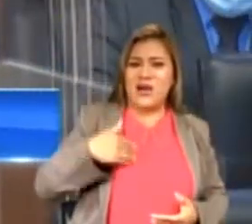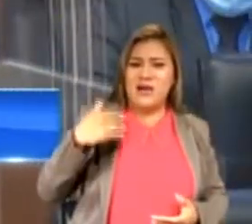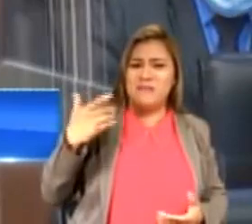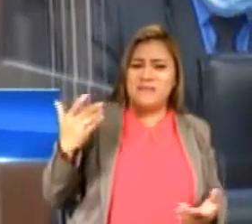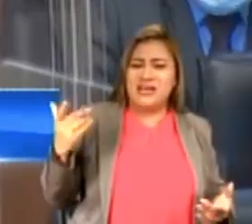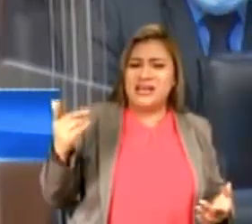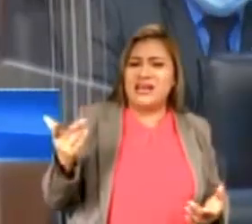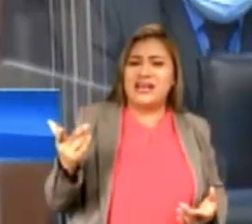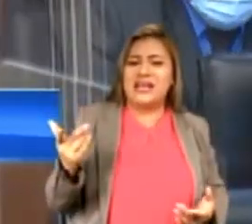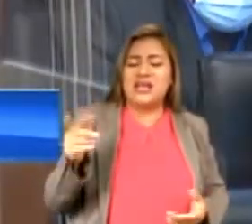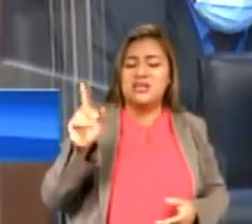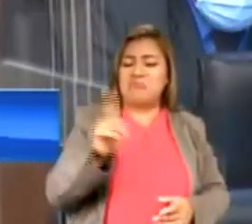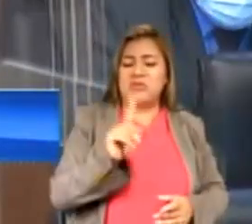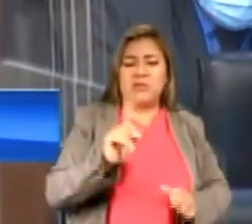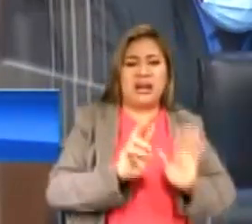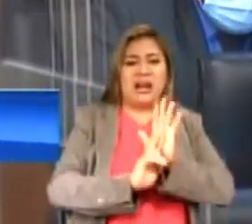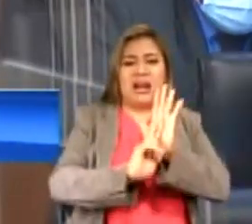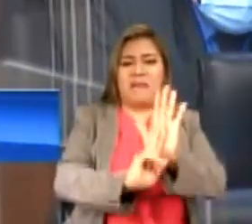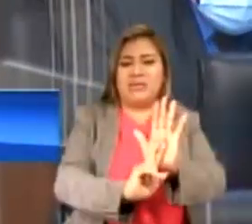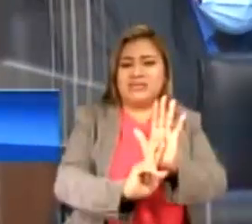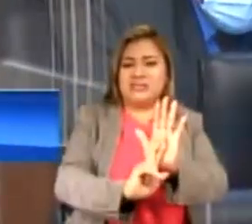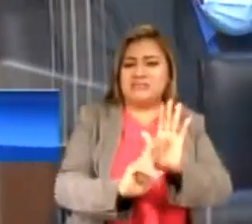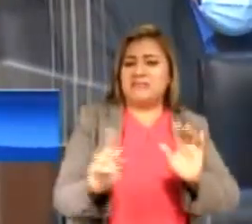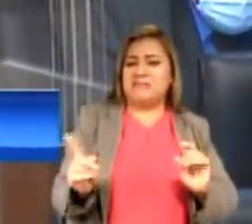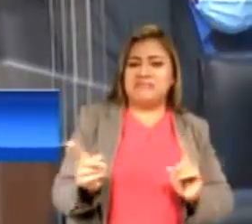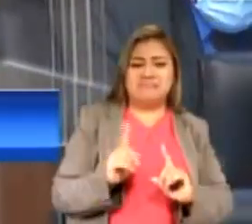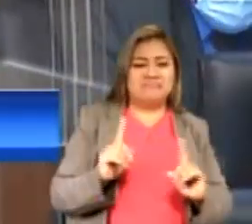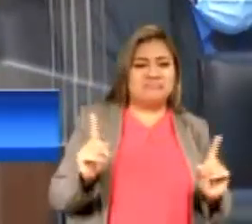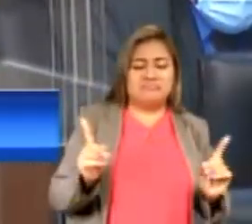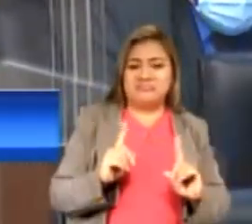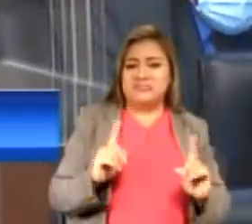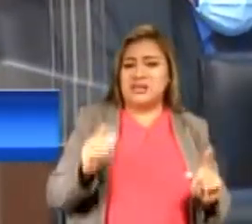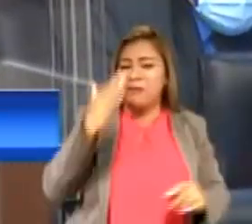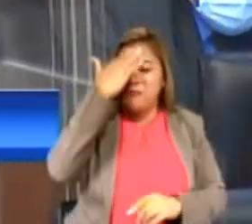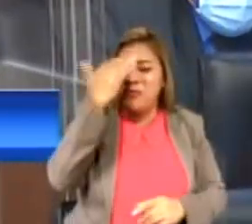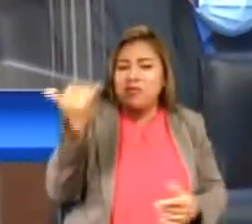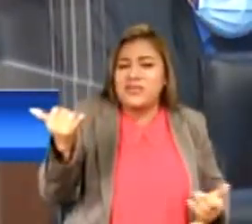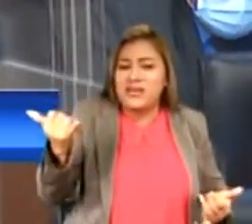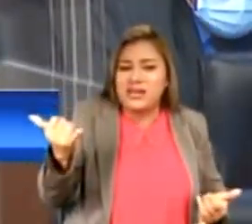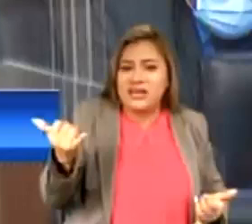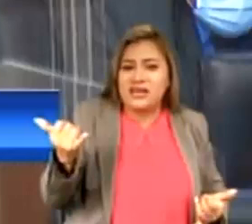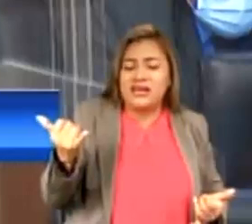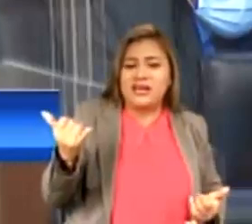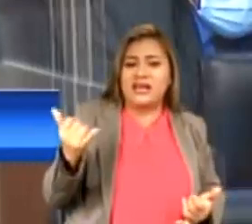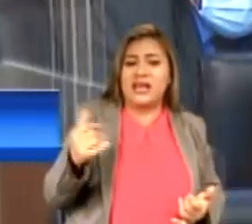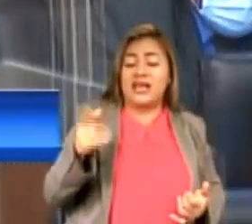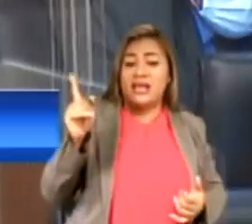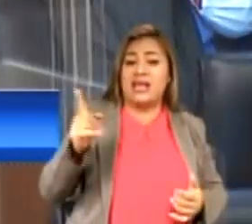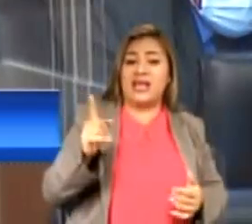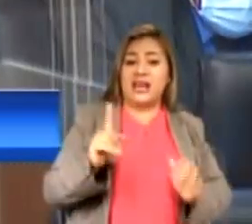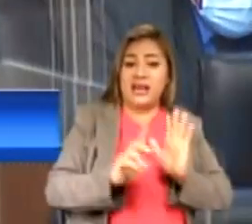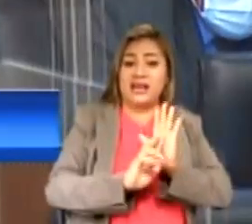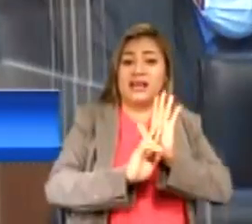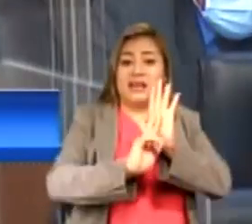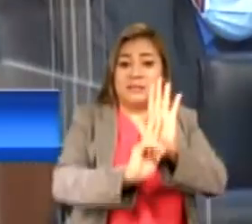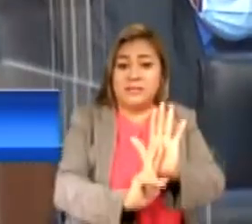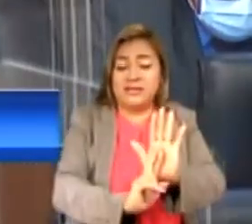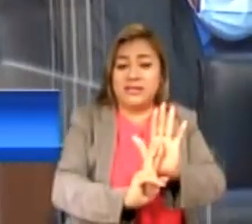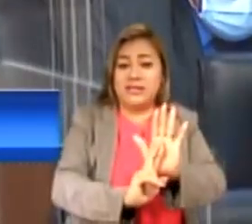nos representa a nosotros. Porque en vez de representar a un pueblo